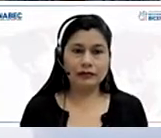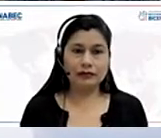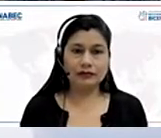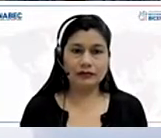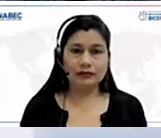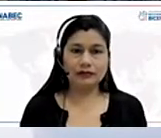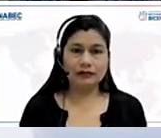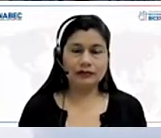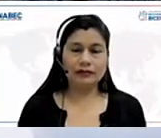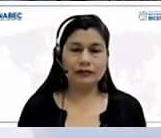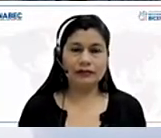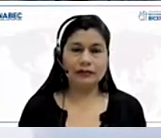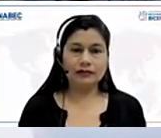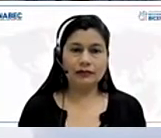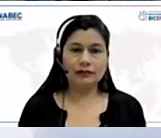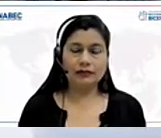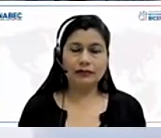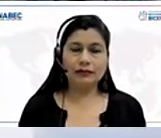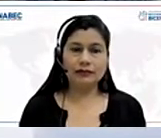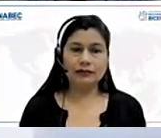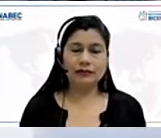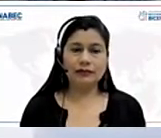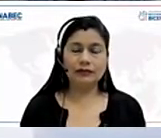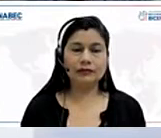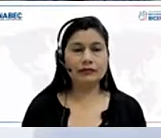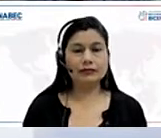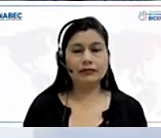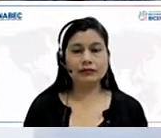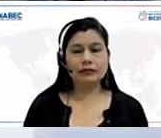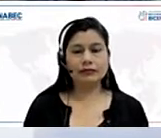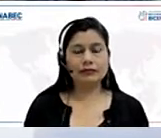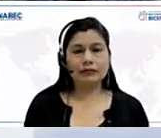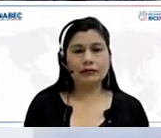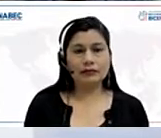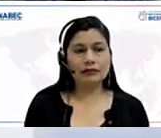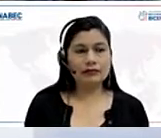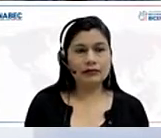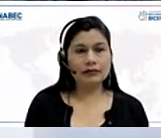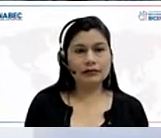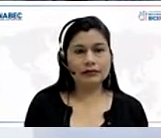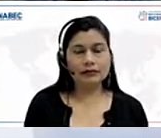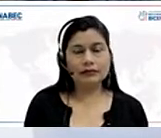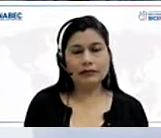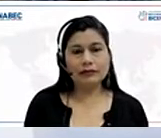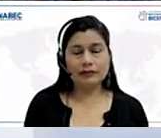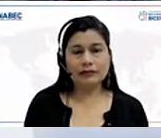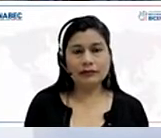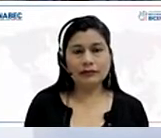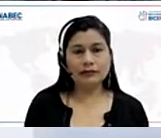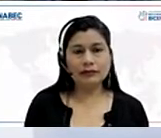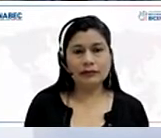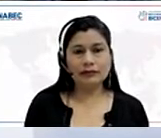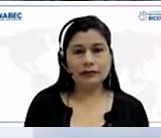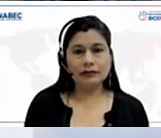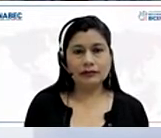Japón. Lo que se sugiere es que uno haga como que una búsqueda, digamos, por pasos. Primero que ubique